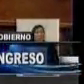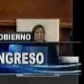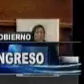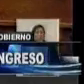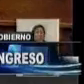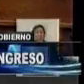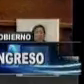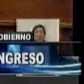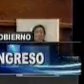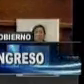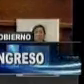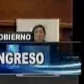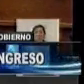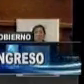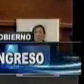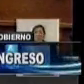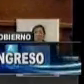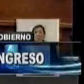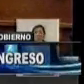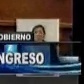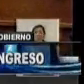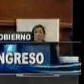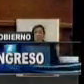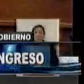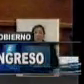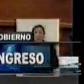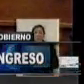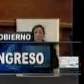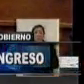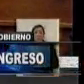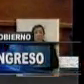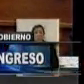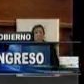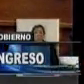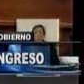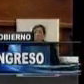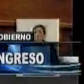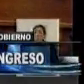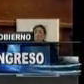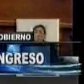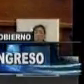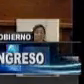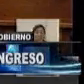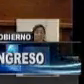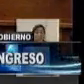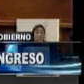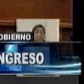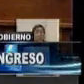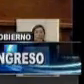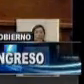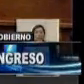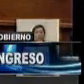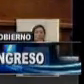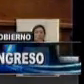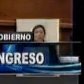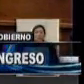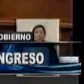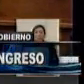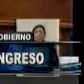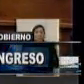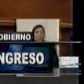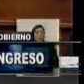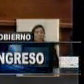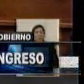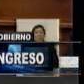Salomón Lerner. En estos momentos hace uso de la palabra el congresista Carlos Subino por Fuerza 2011. Vamos a escuchar. Por tal